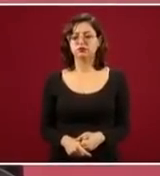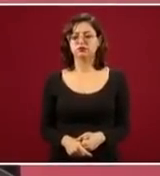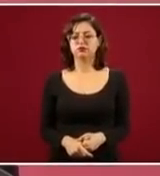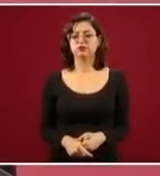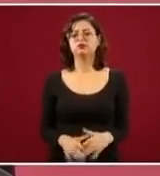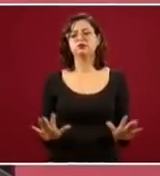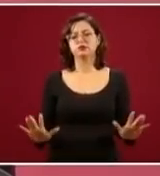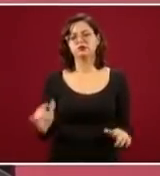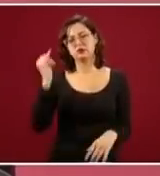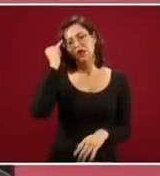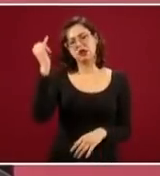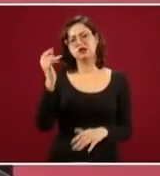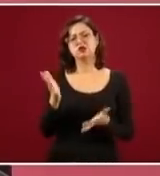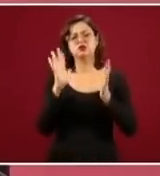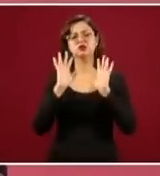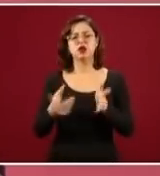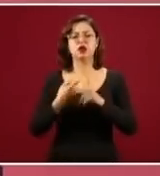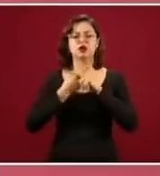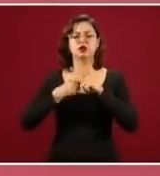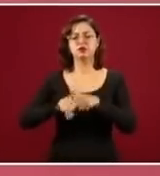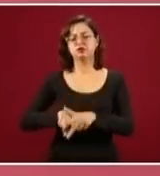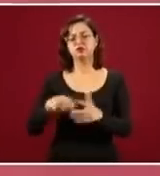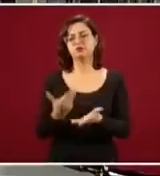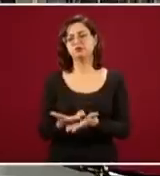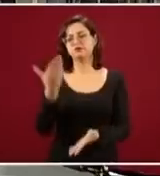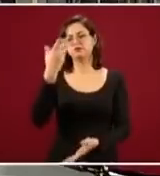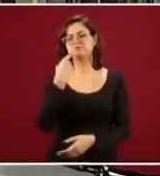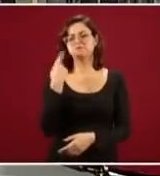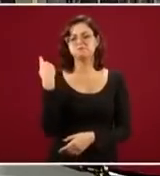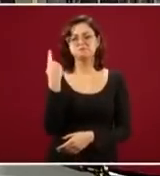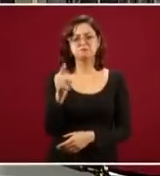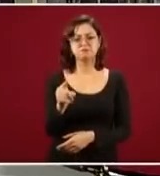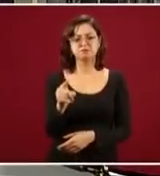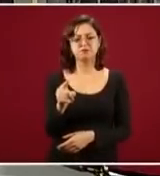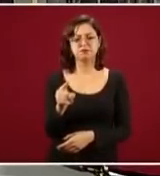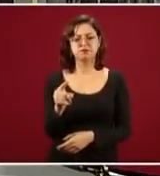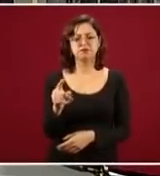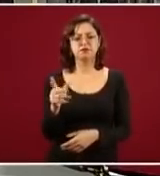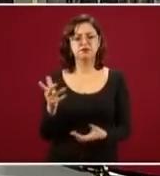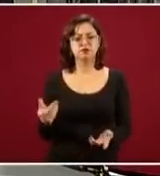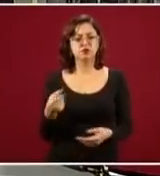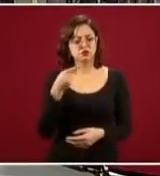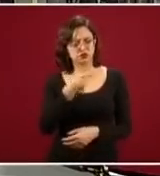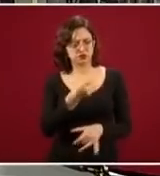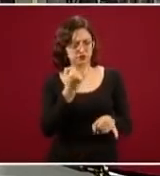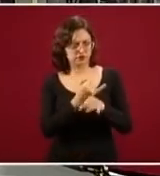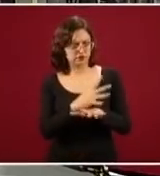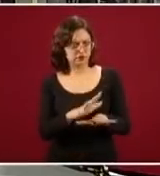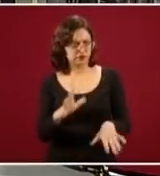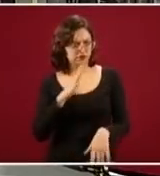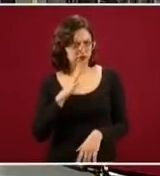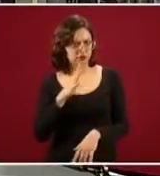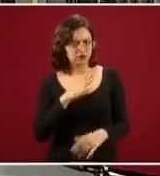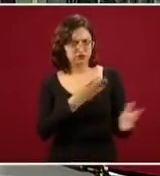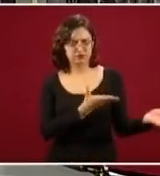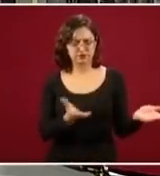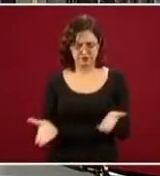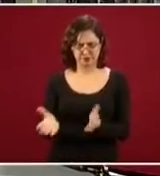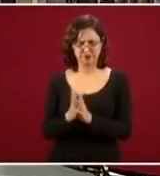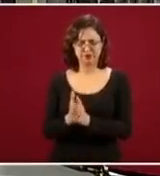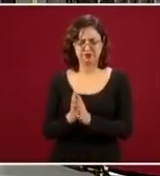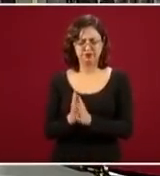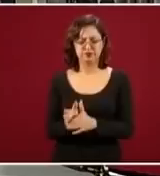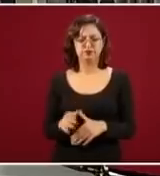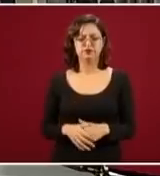alguna denuncia sobre esto. No sé si aquí ustedes tienen información, por favor.